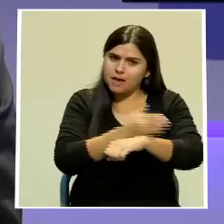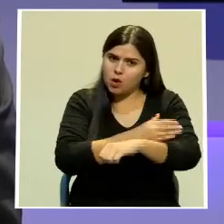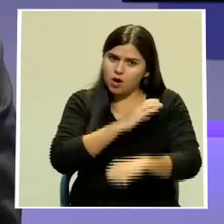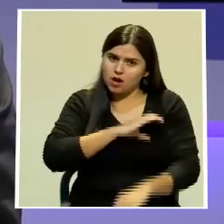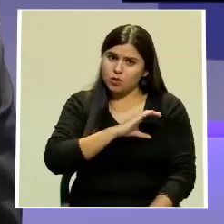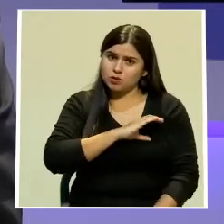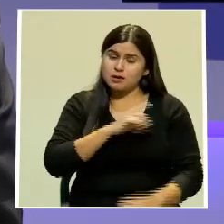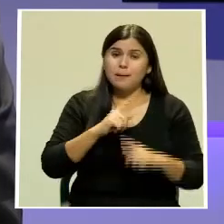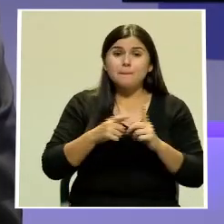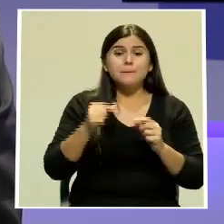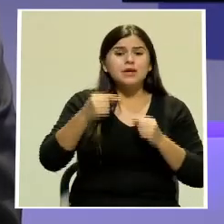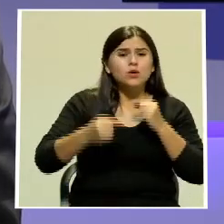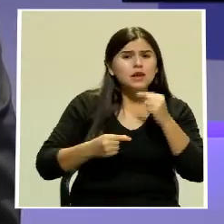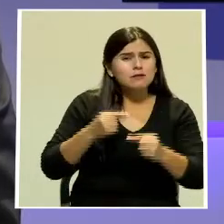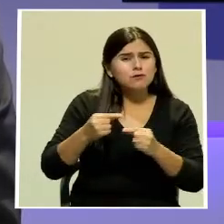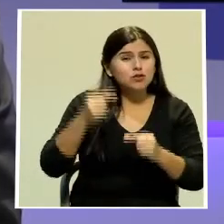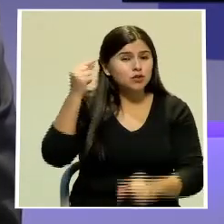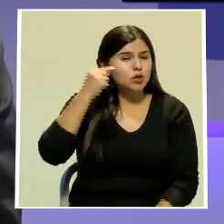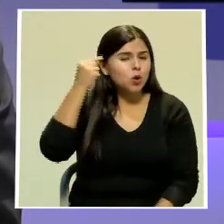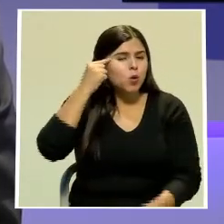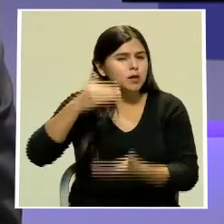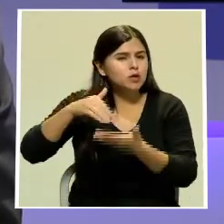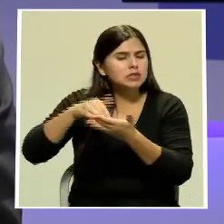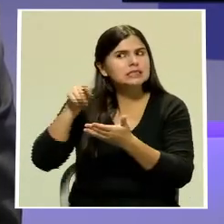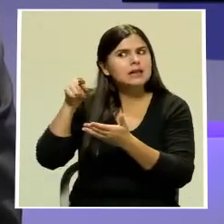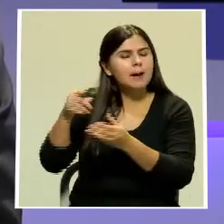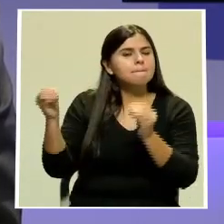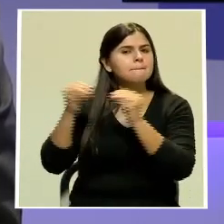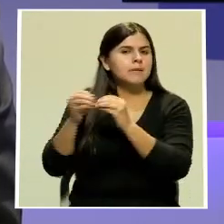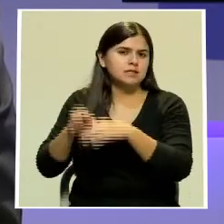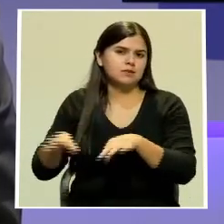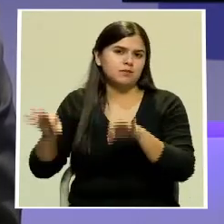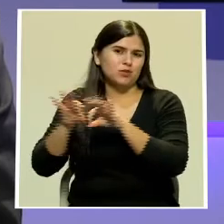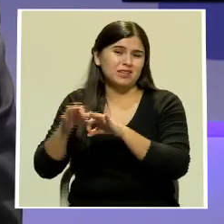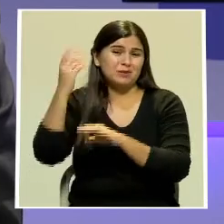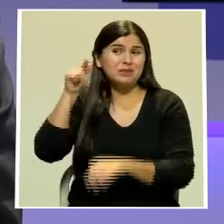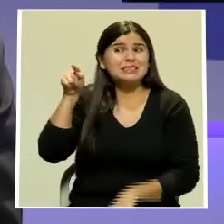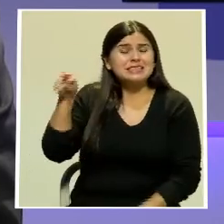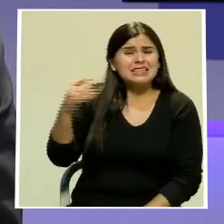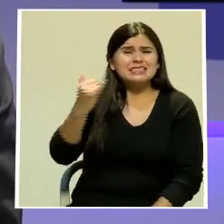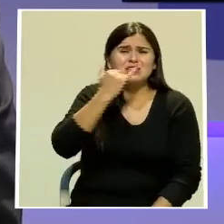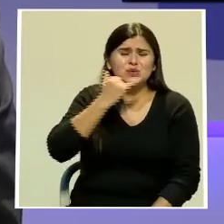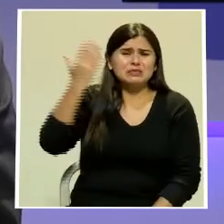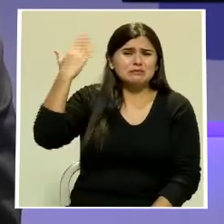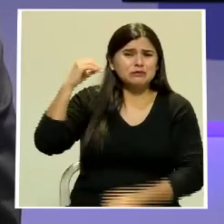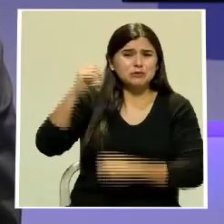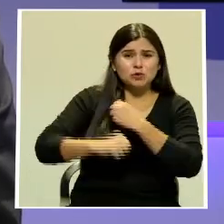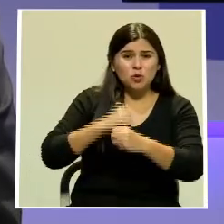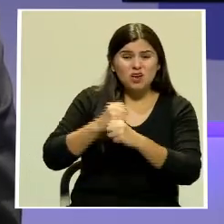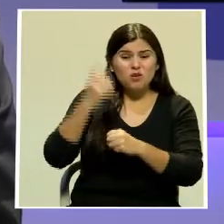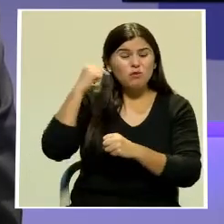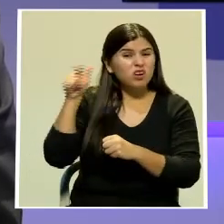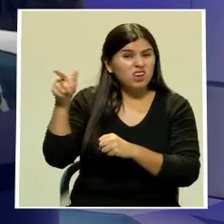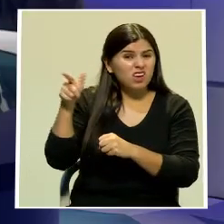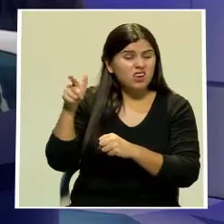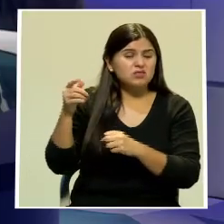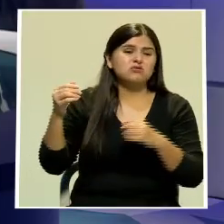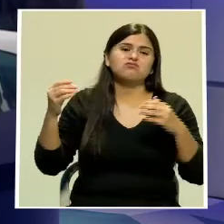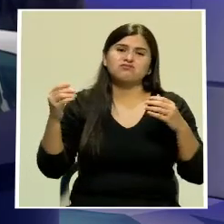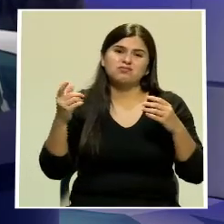el esfuerzo del gobierno central es vital. Y ahí hemos cometido errores durante muchos años que han generado estas desigualdades. ¿Cuáles son esos